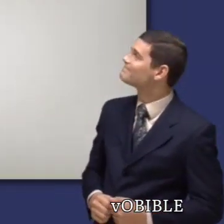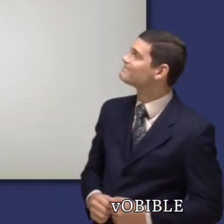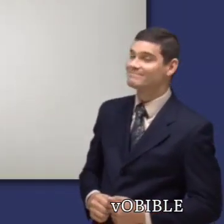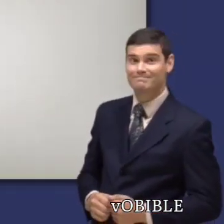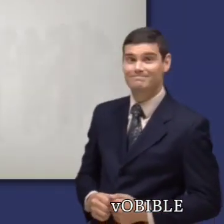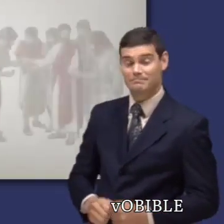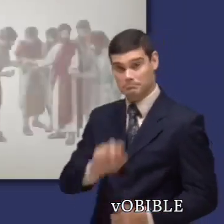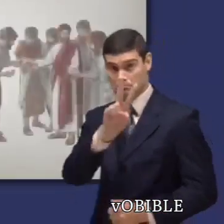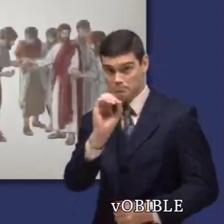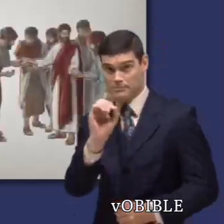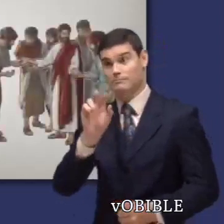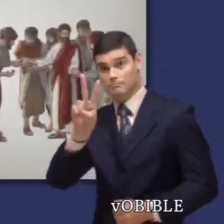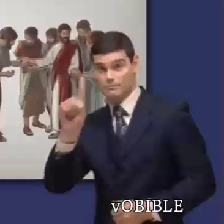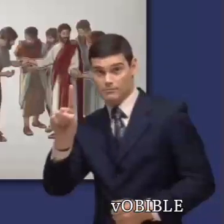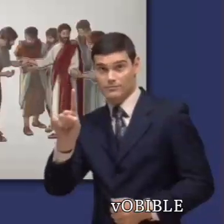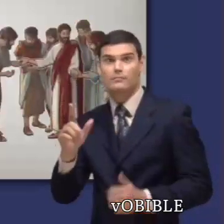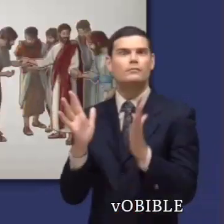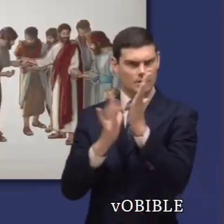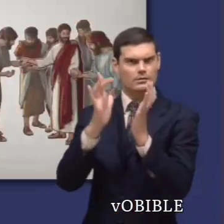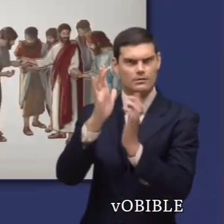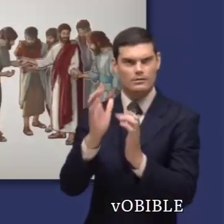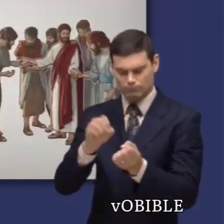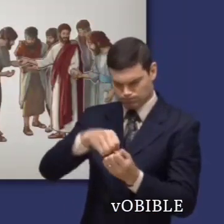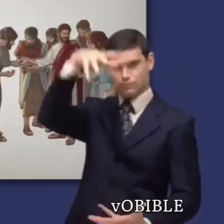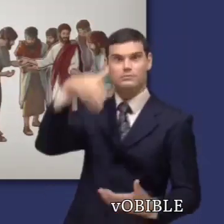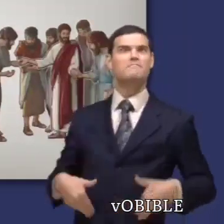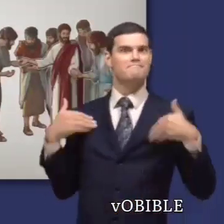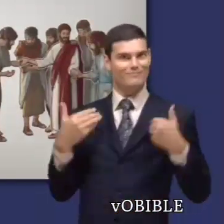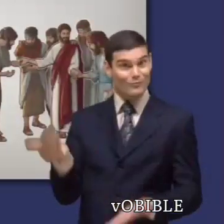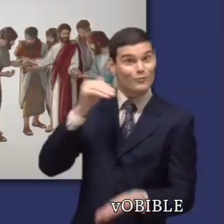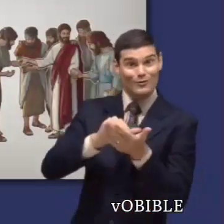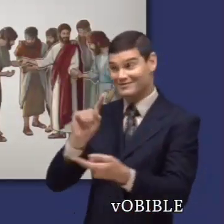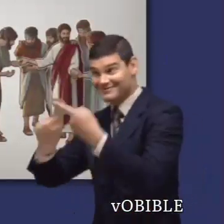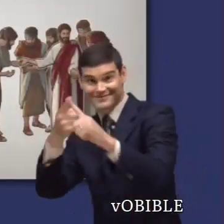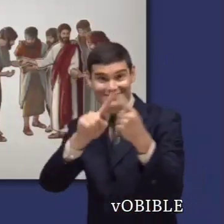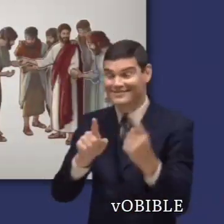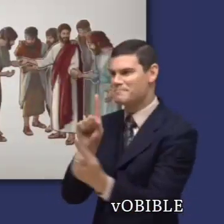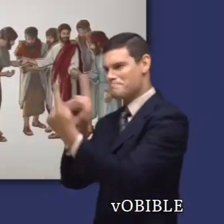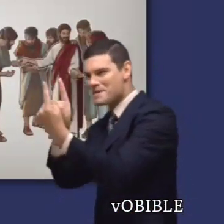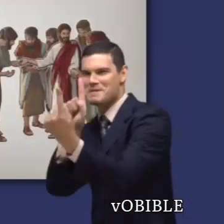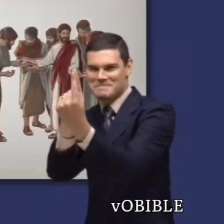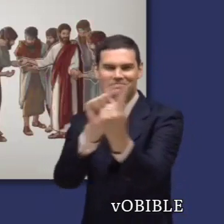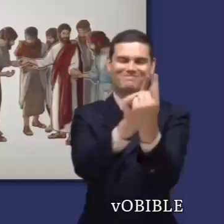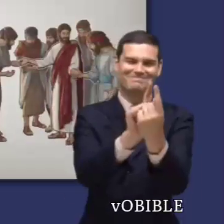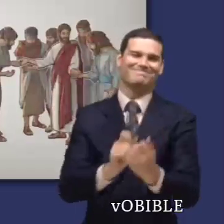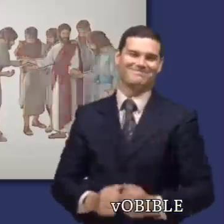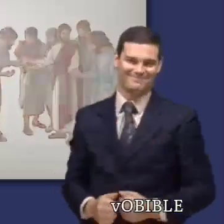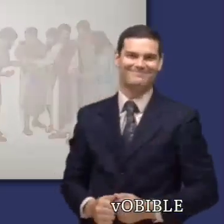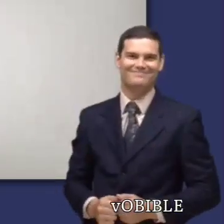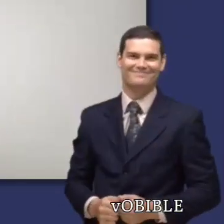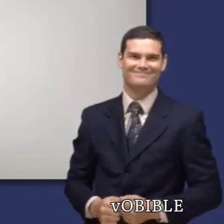Los capítulos 20 y 21 mencionan varias ocasiones en las que Jesús se aparece a sus discípulos después de resucitar.